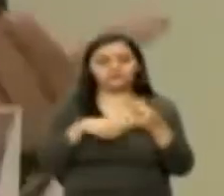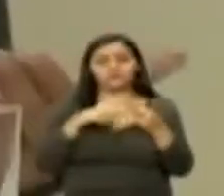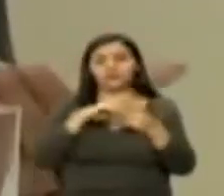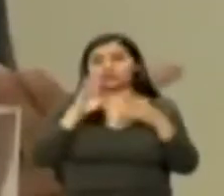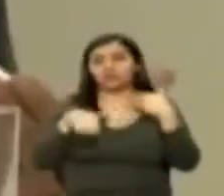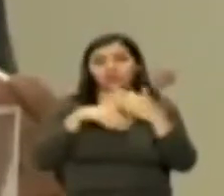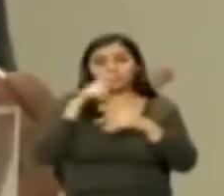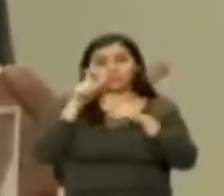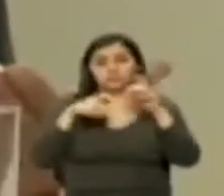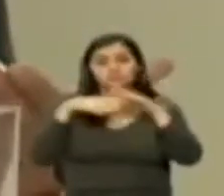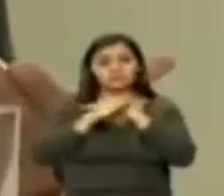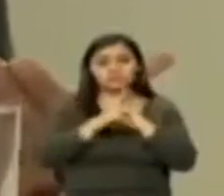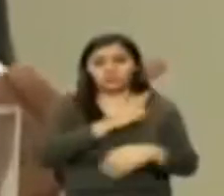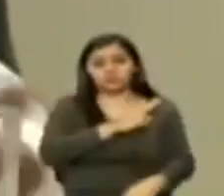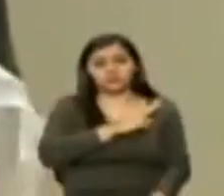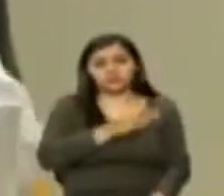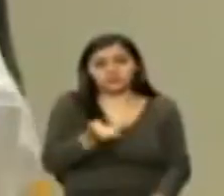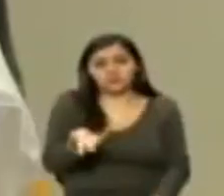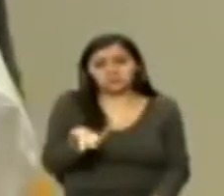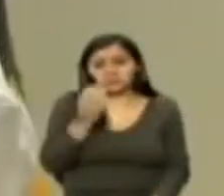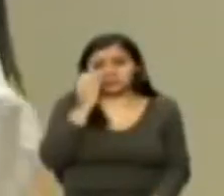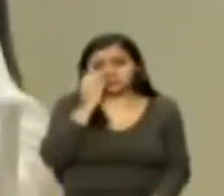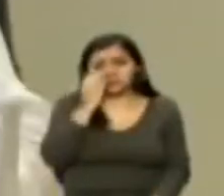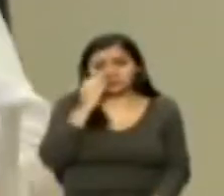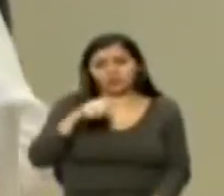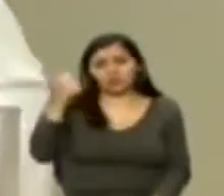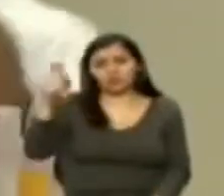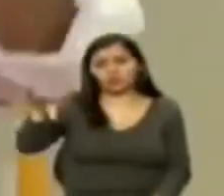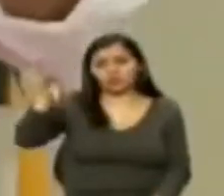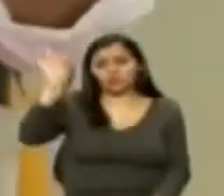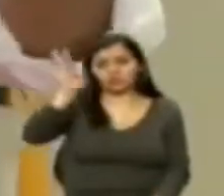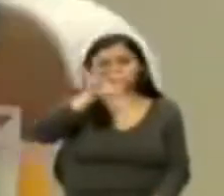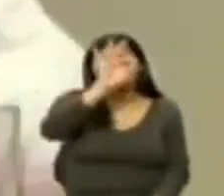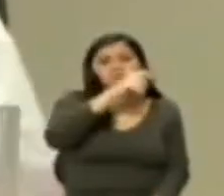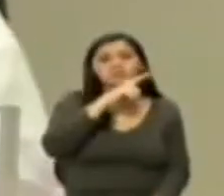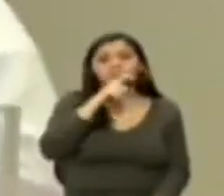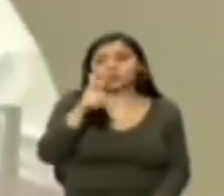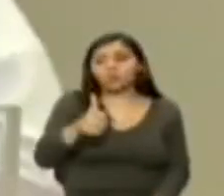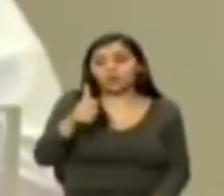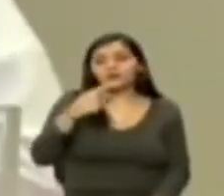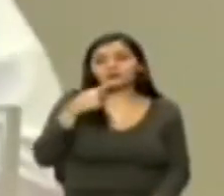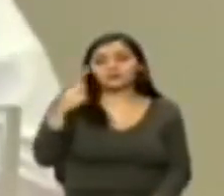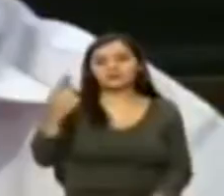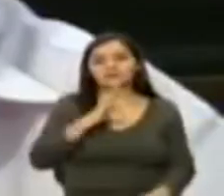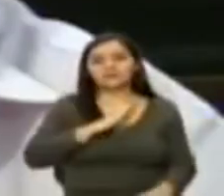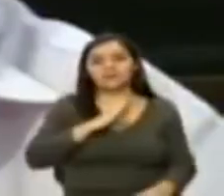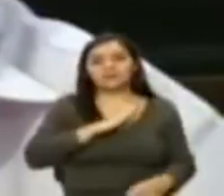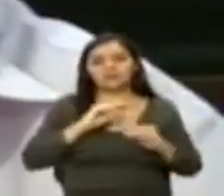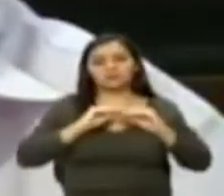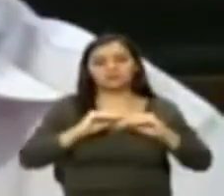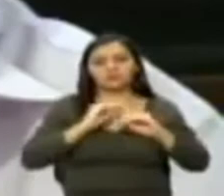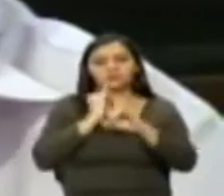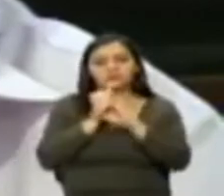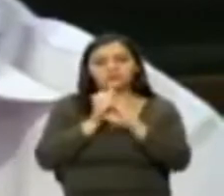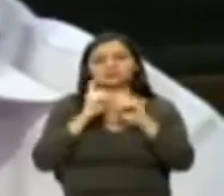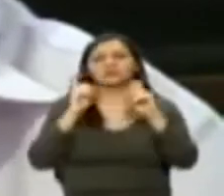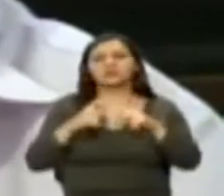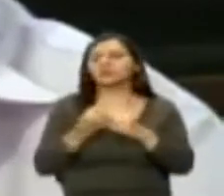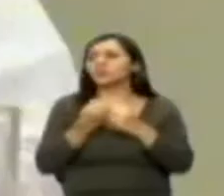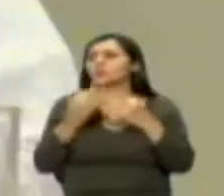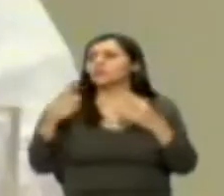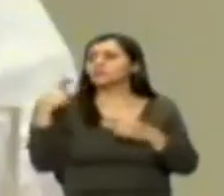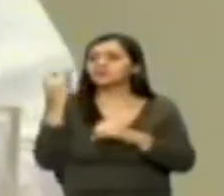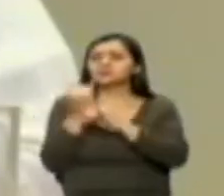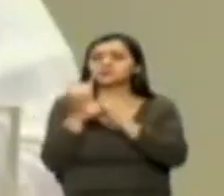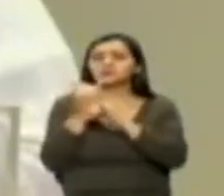tiene que seguir a la universidad. O sea, hay otras opciones. Una de esas opciones es la educación técnica. Tenemos, ¿cuántos